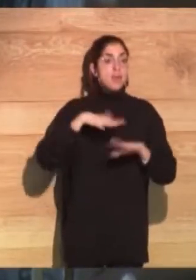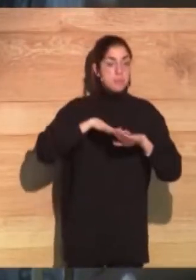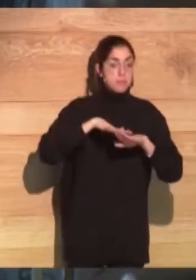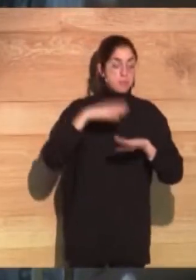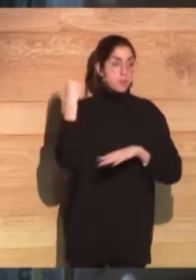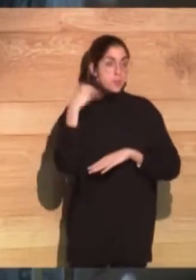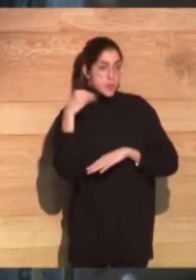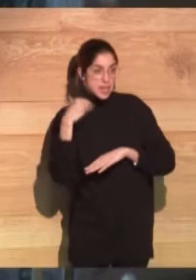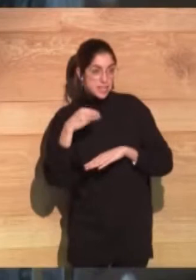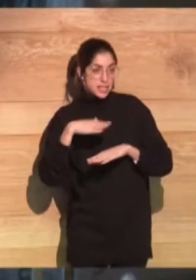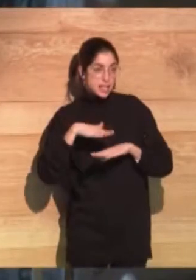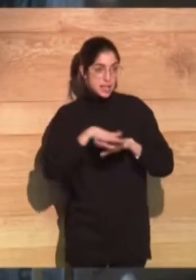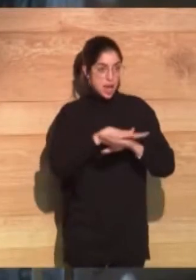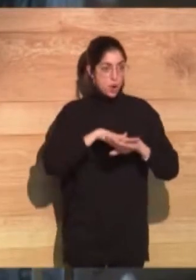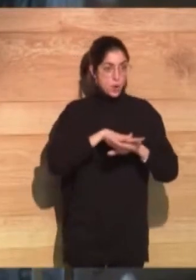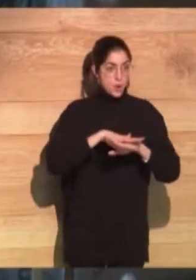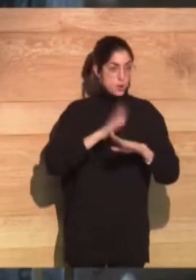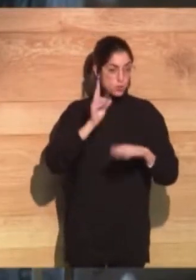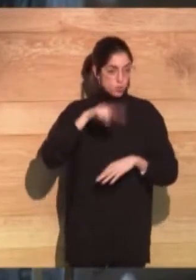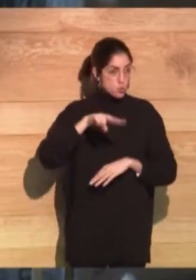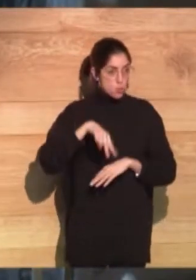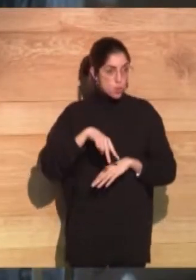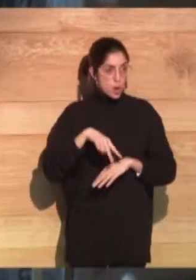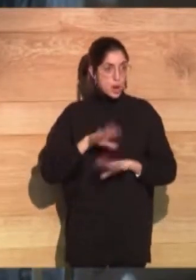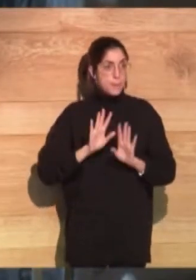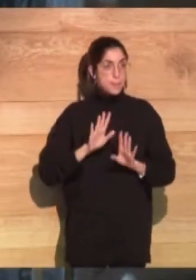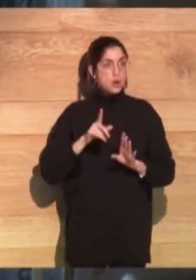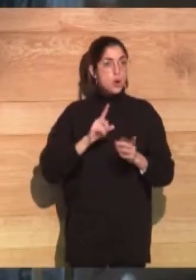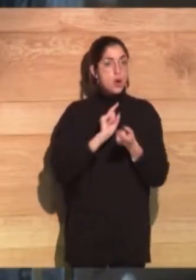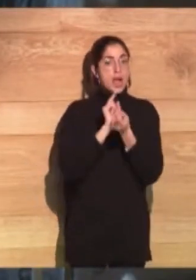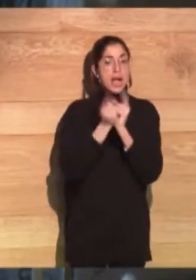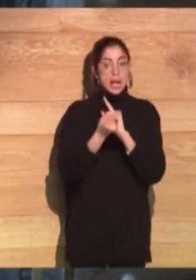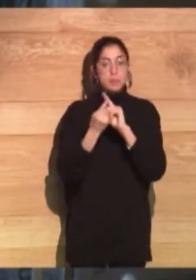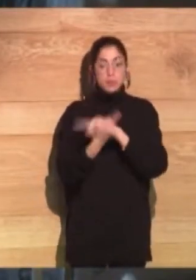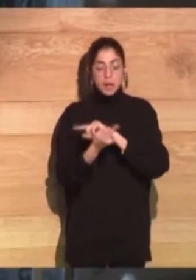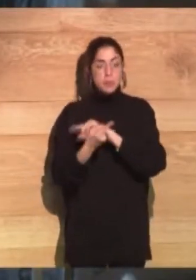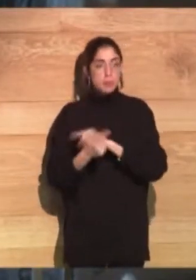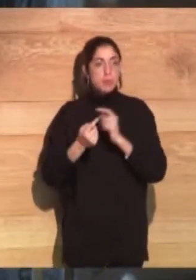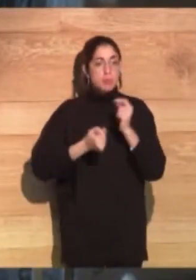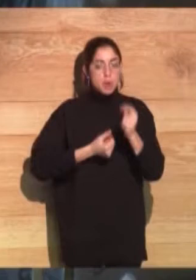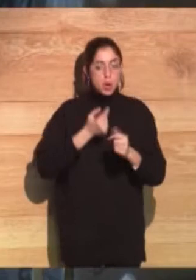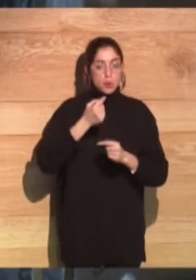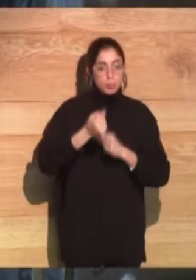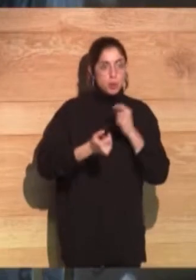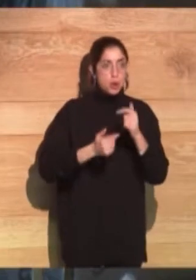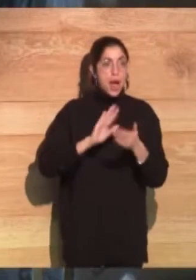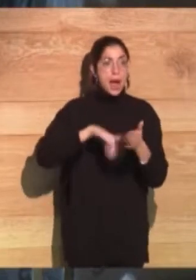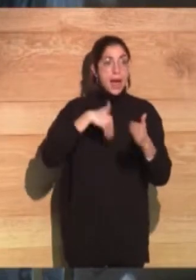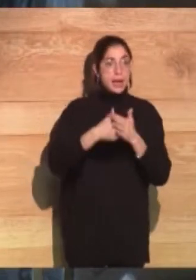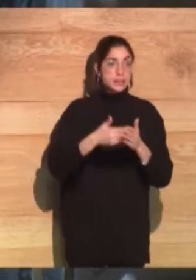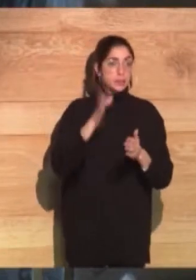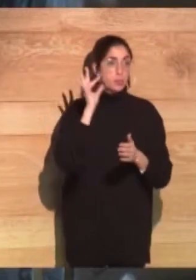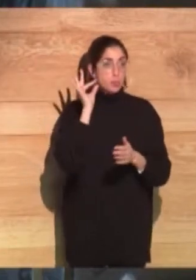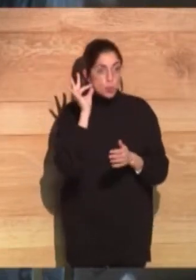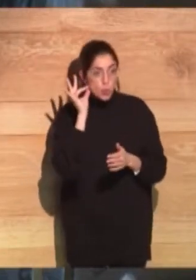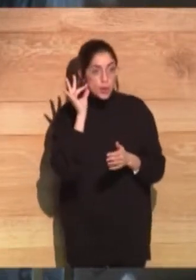pero todo se andará. Estos cambios son muy paulatinos hasta que hay una mujer que llega, que deja